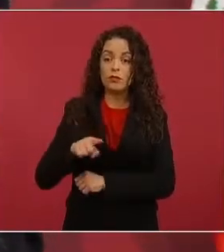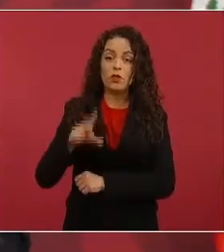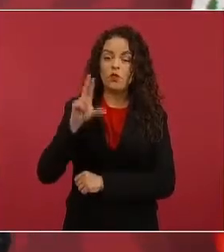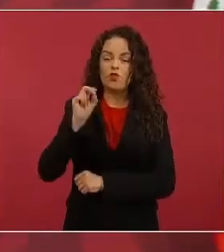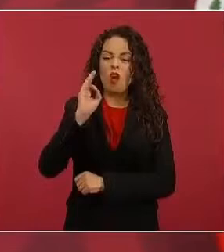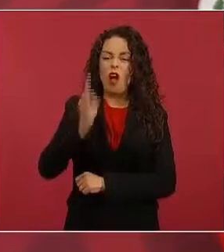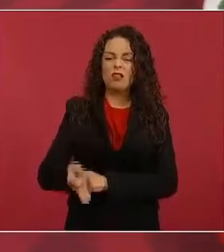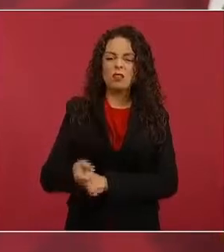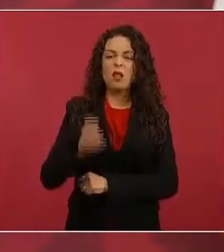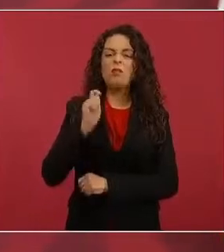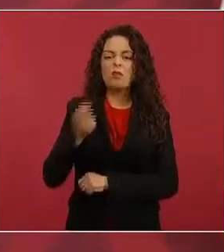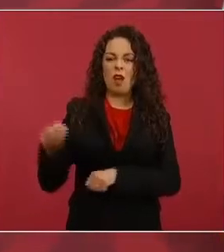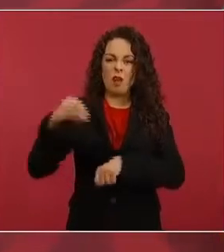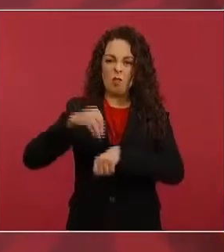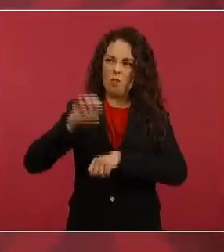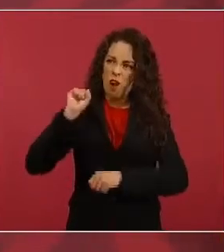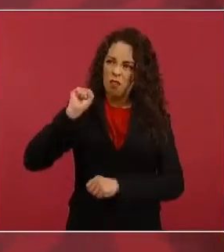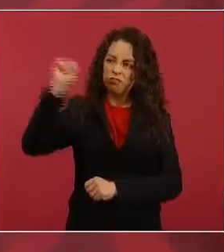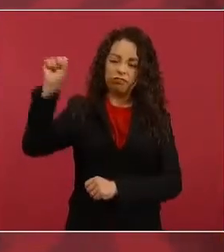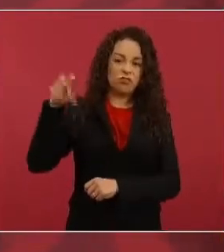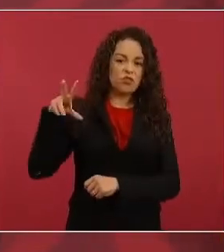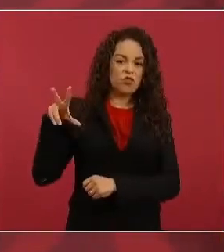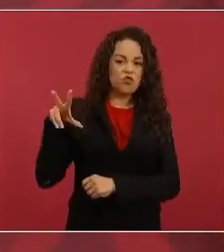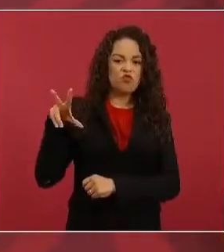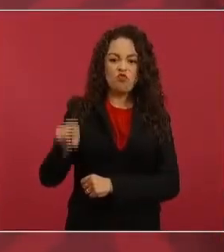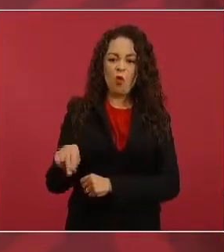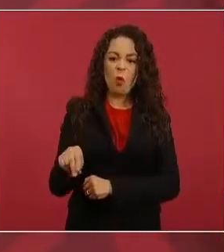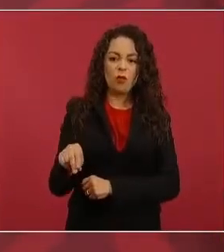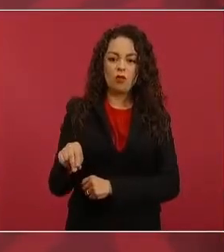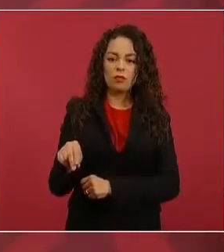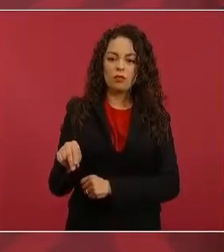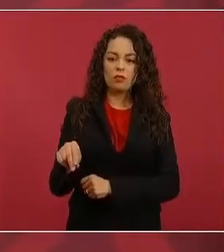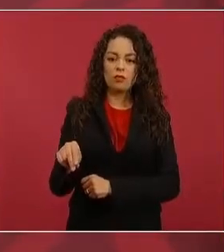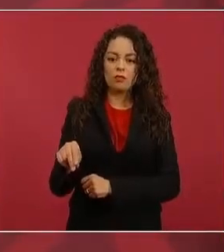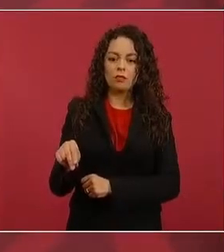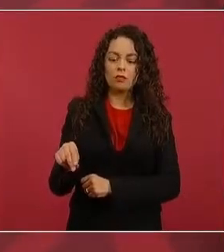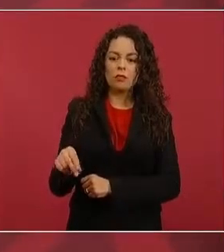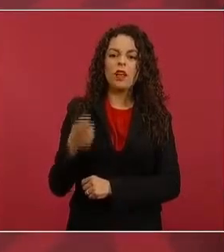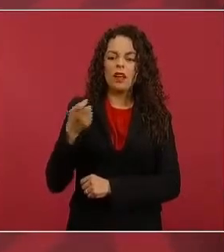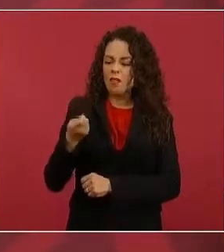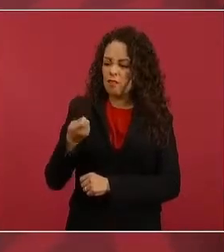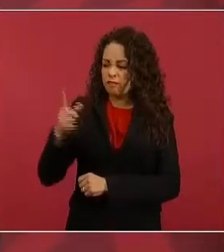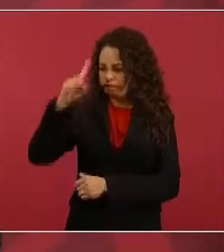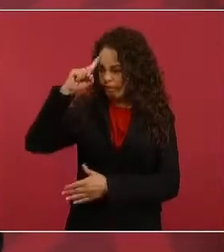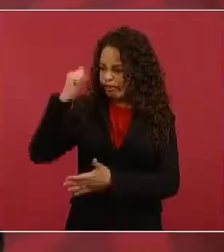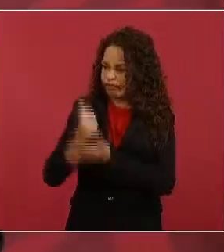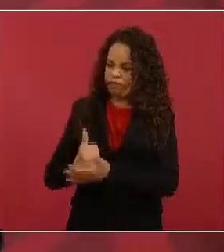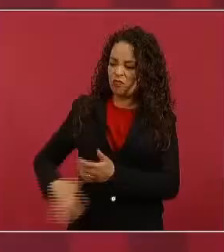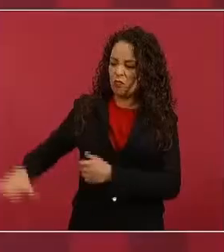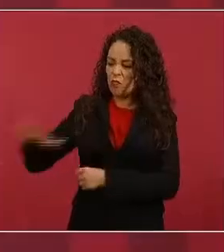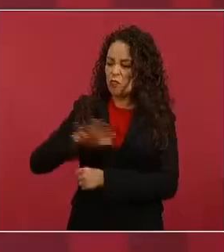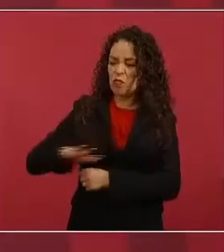sindicatos, y se le estigmatizó como una zona conflictiva